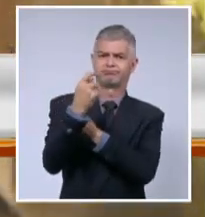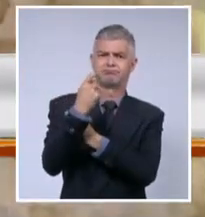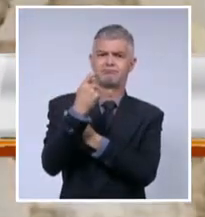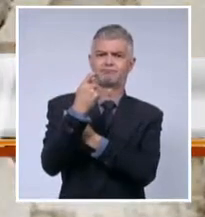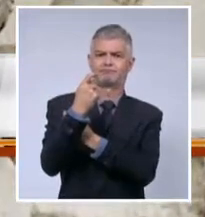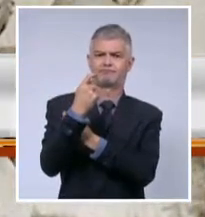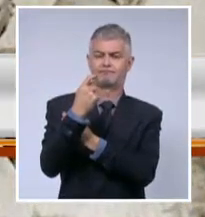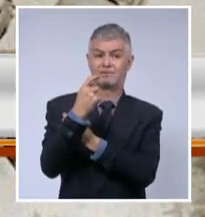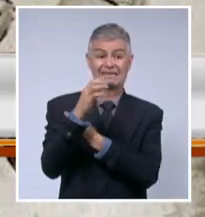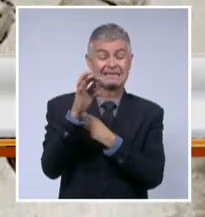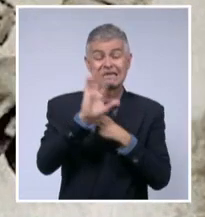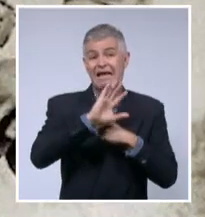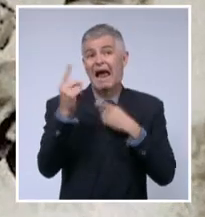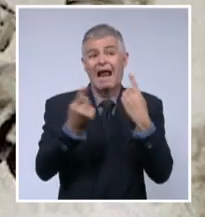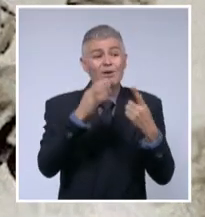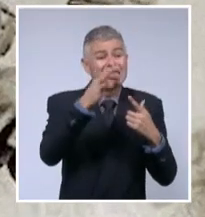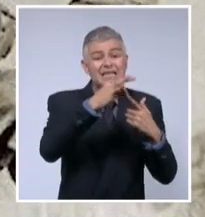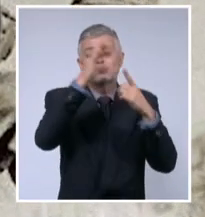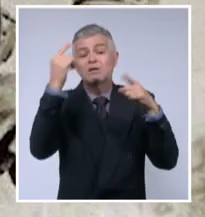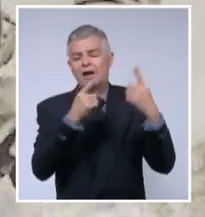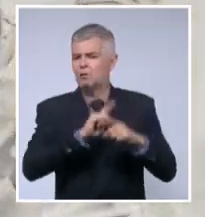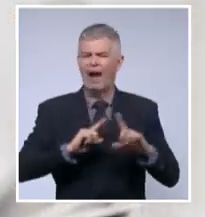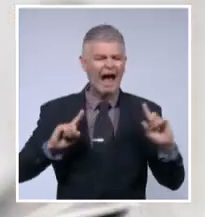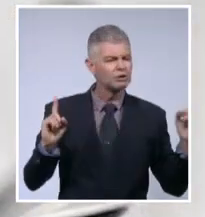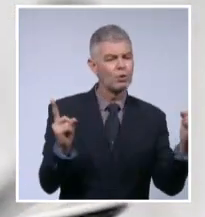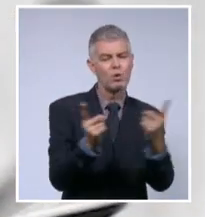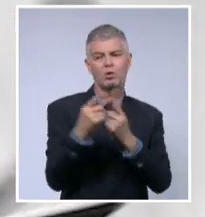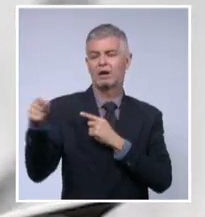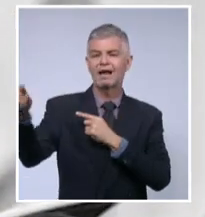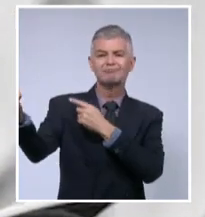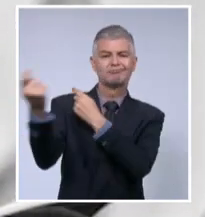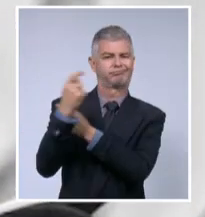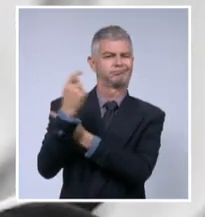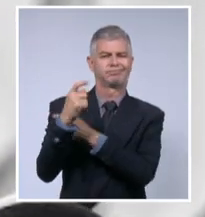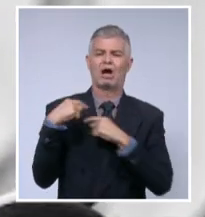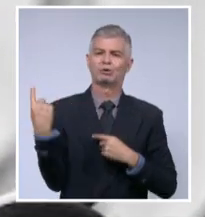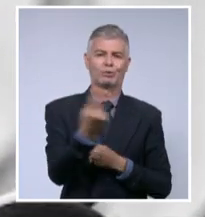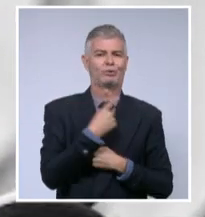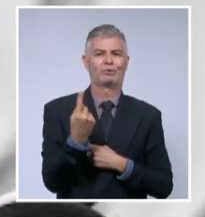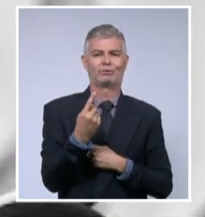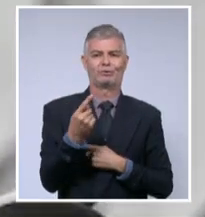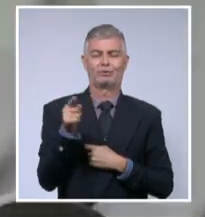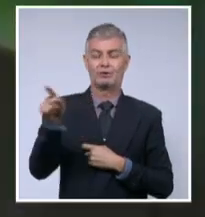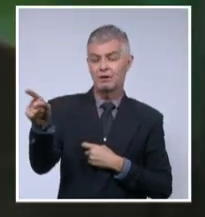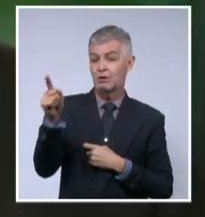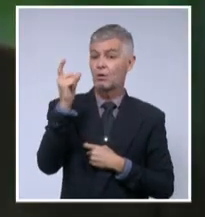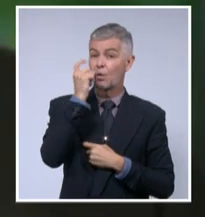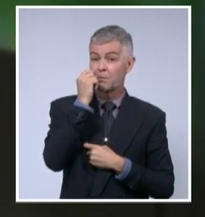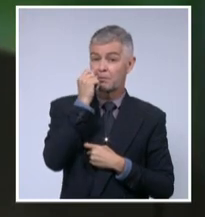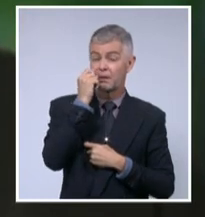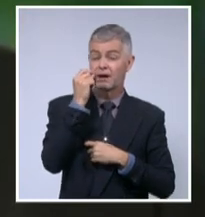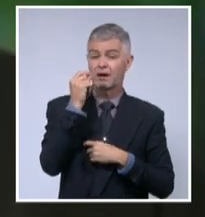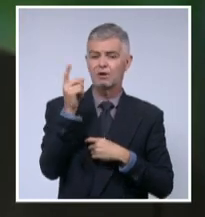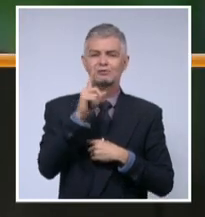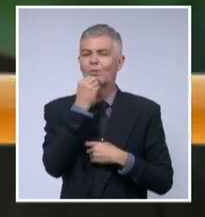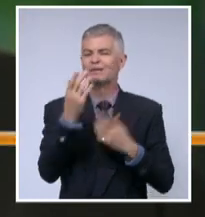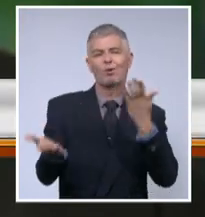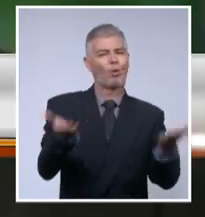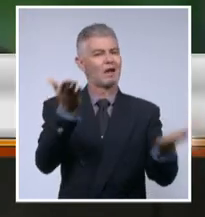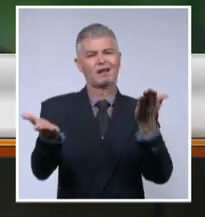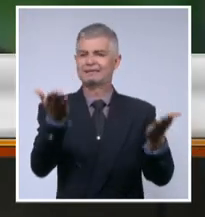sin excepción, a todos. Un hombre de incomparables méritos, de incomparables